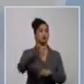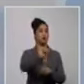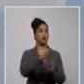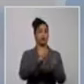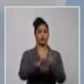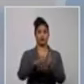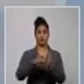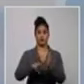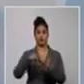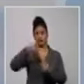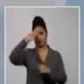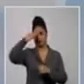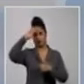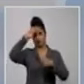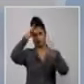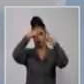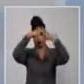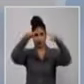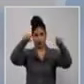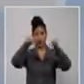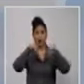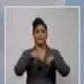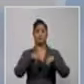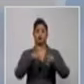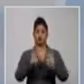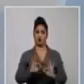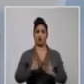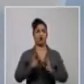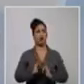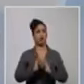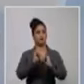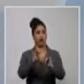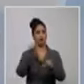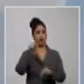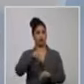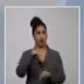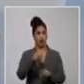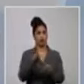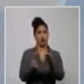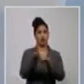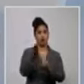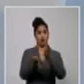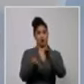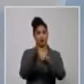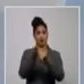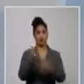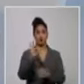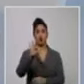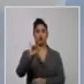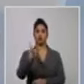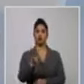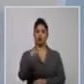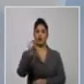comentamos que con una disminución de 89 en comparación con el día anterior.